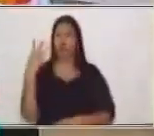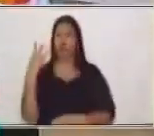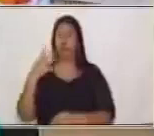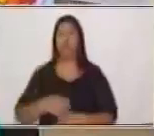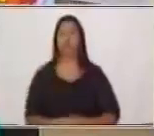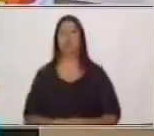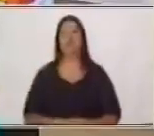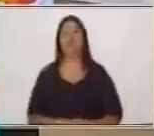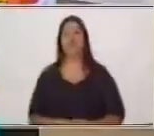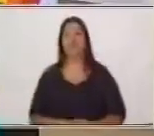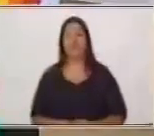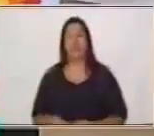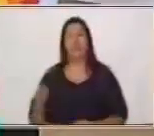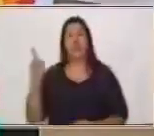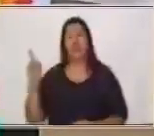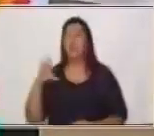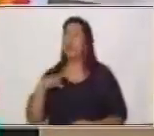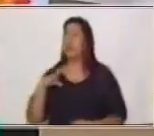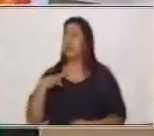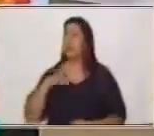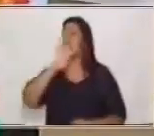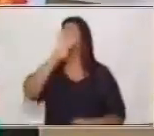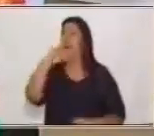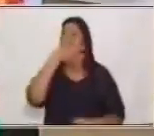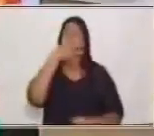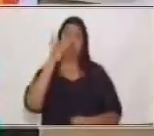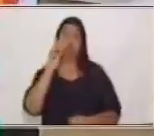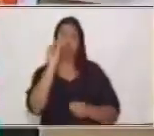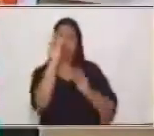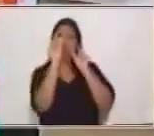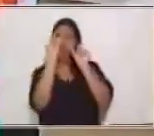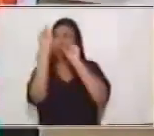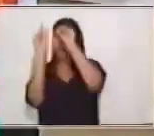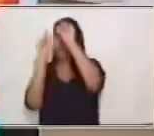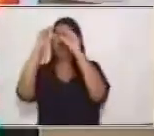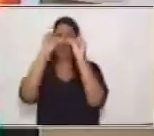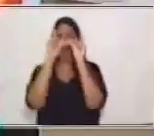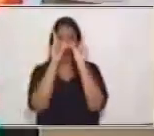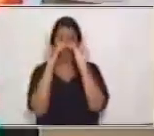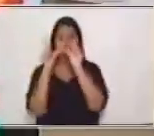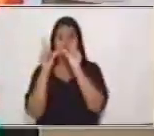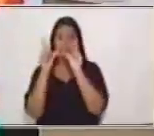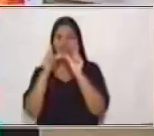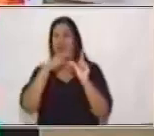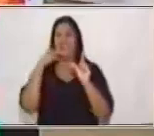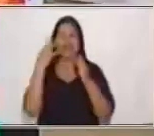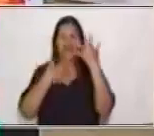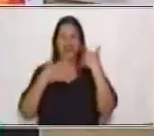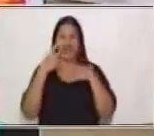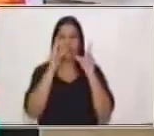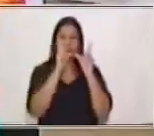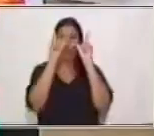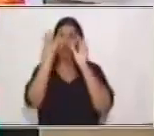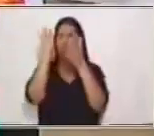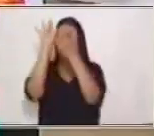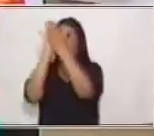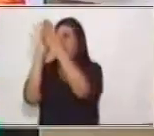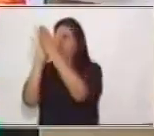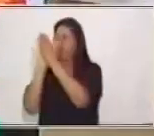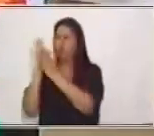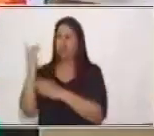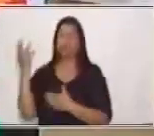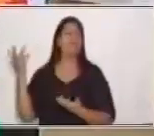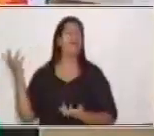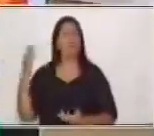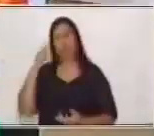donde hay cuadritos de colores, porque más ustedes que son niños, les encantan los colores. Y el